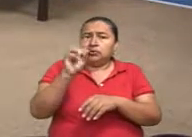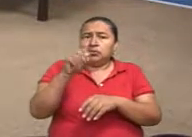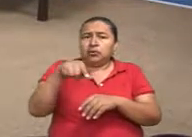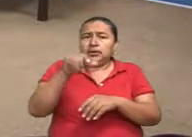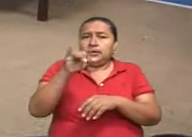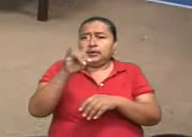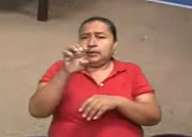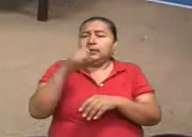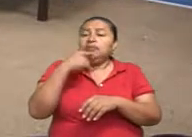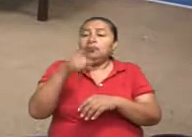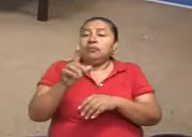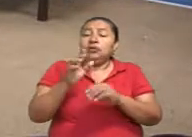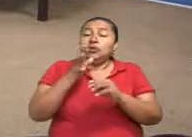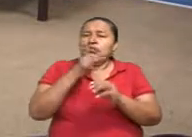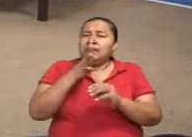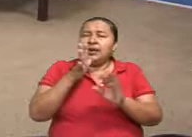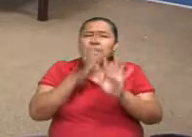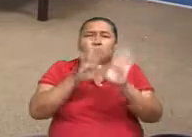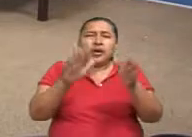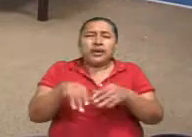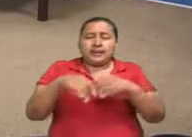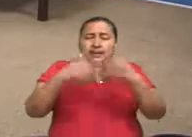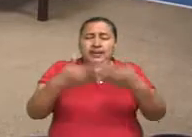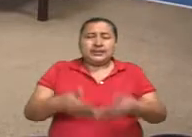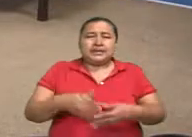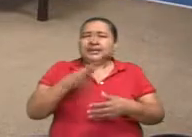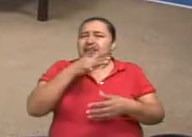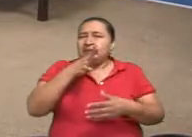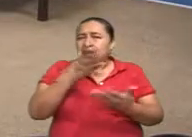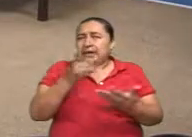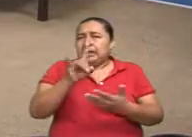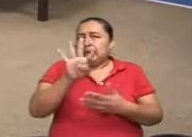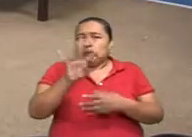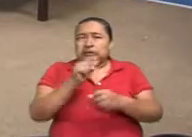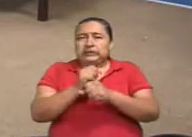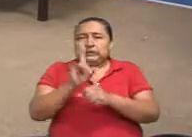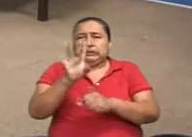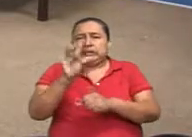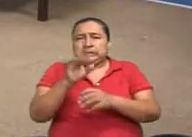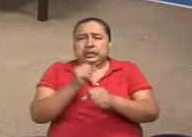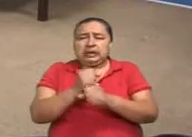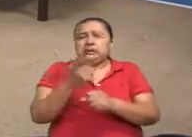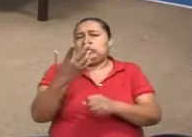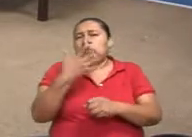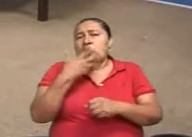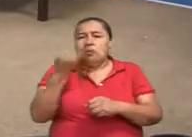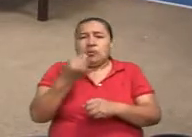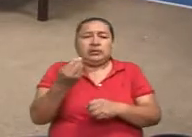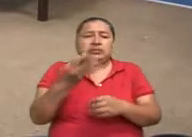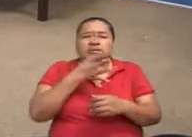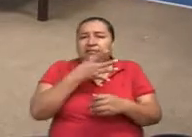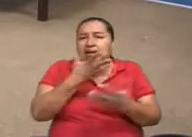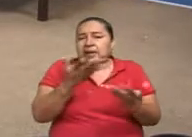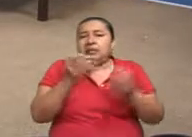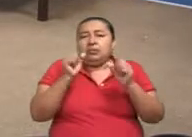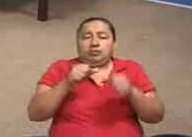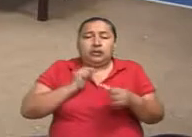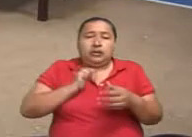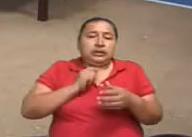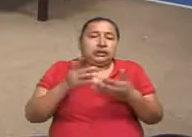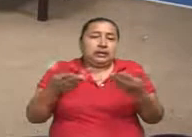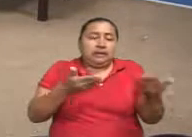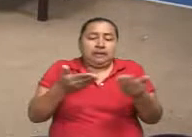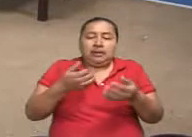en o los trastornos testiculares. Producto que son chavalas jóvenes y pueden tener niños